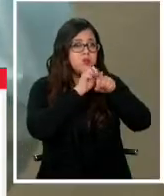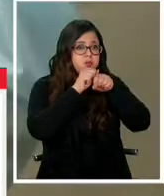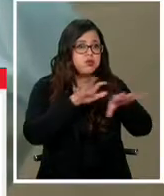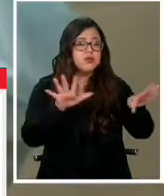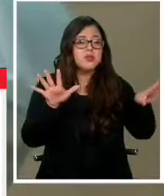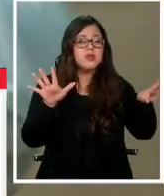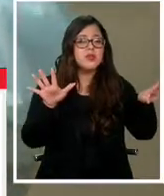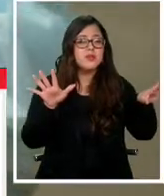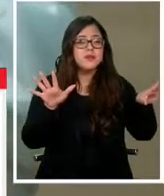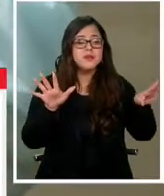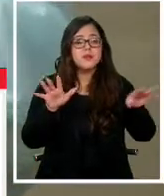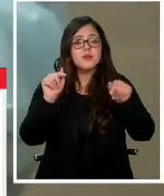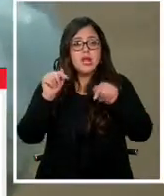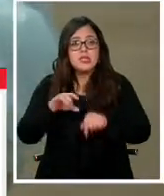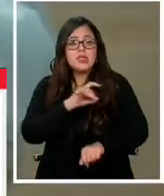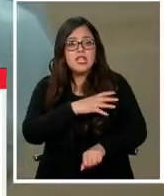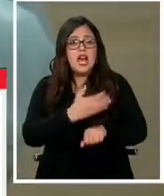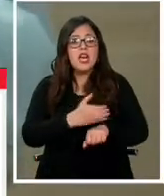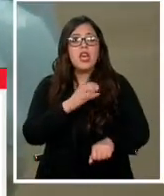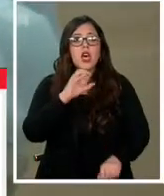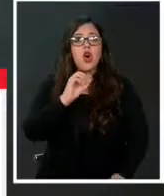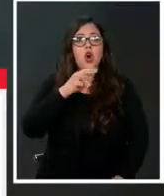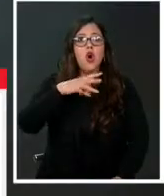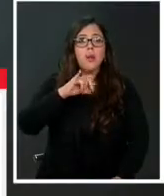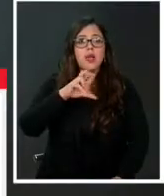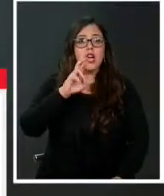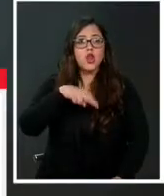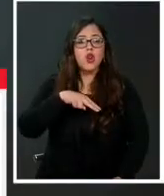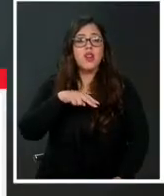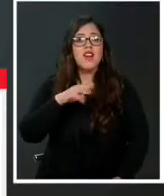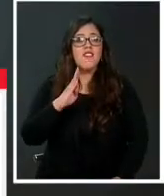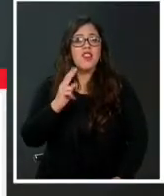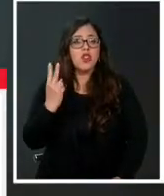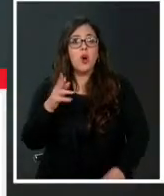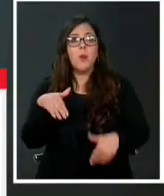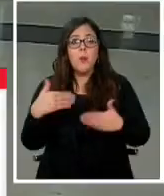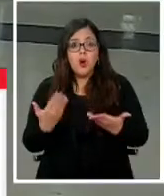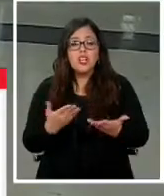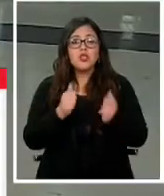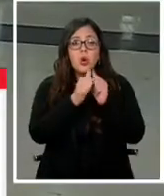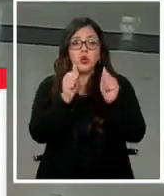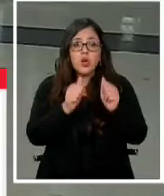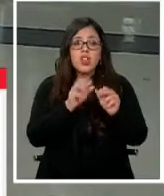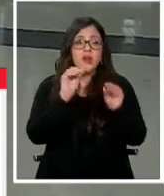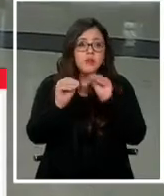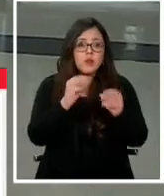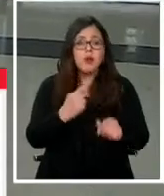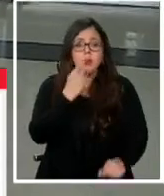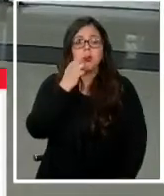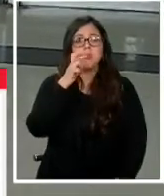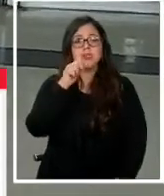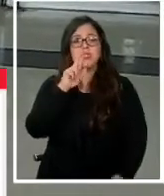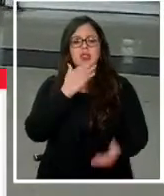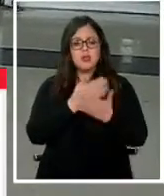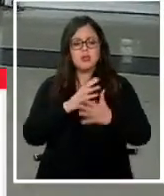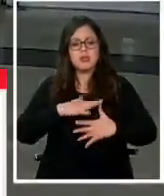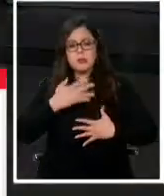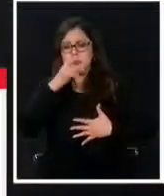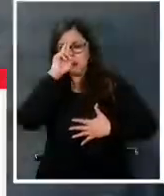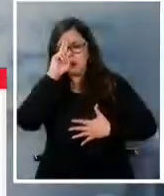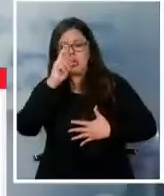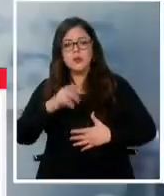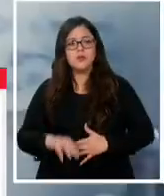original. En Chile ya predomina Omicron B2. Por lo mismo, el llamado de las autoridades es a testearse apenas existan